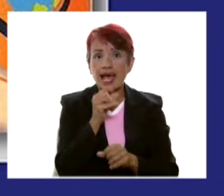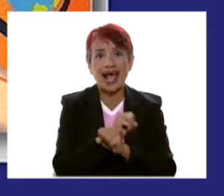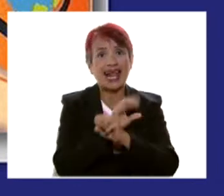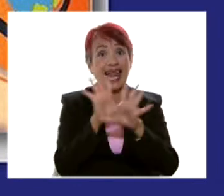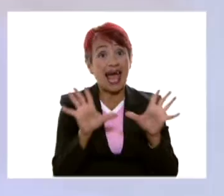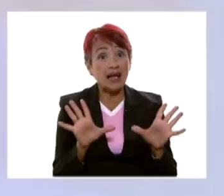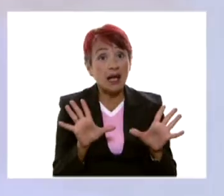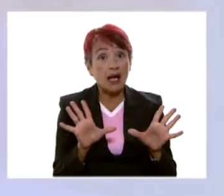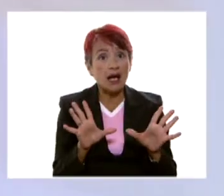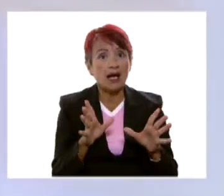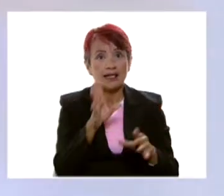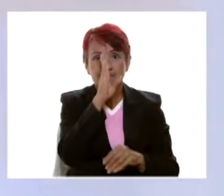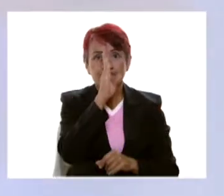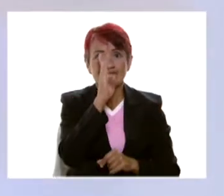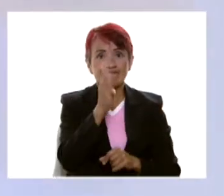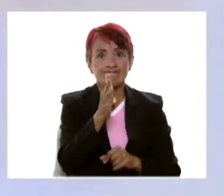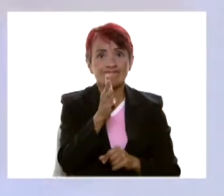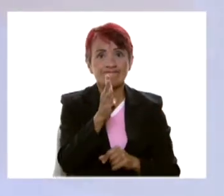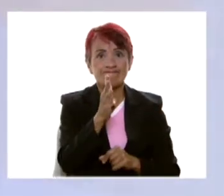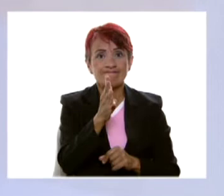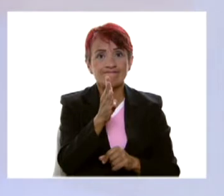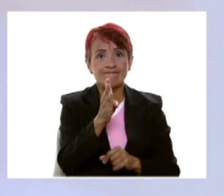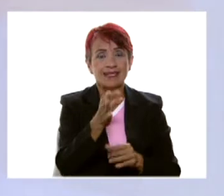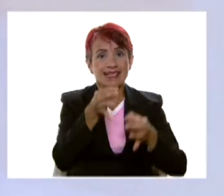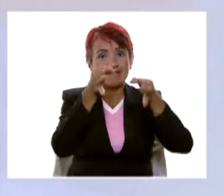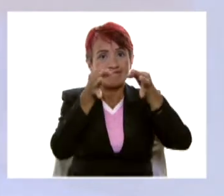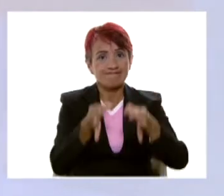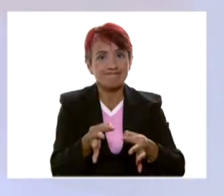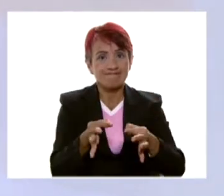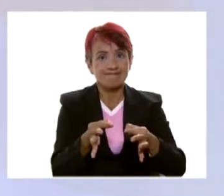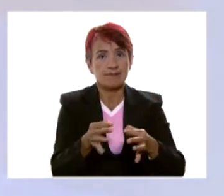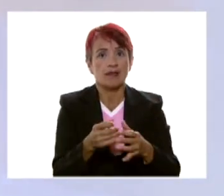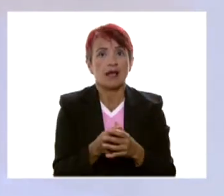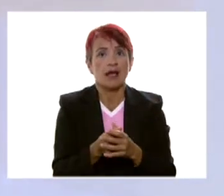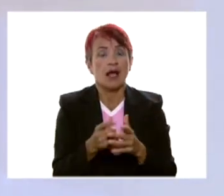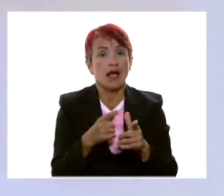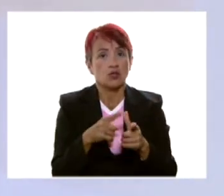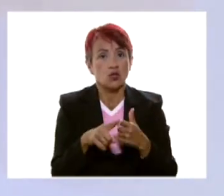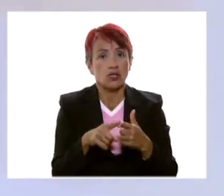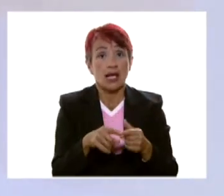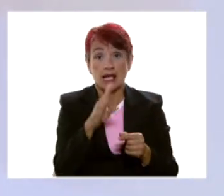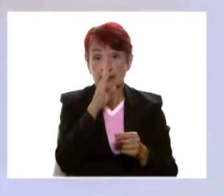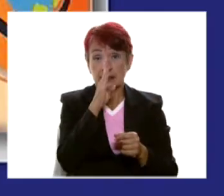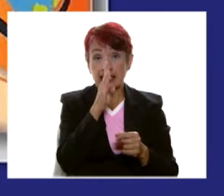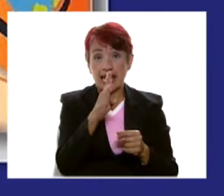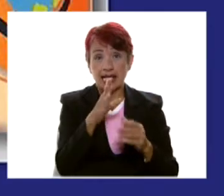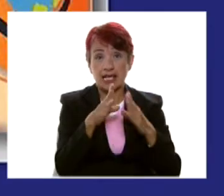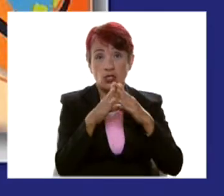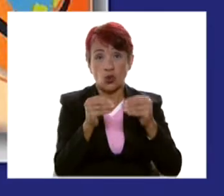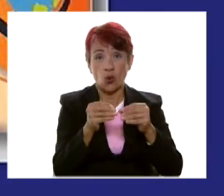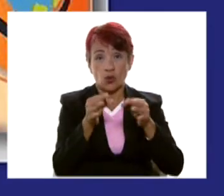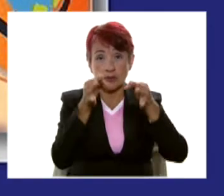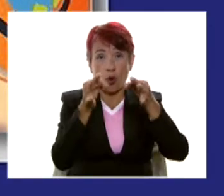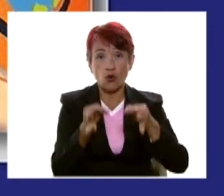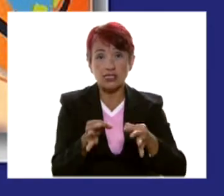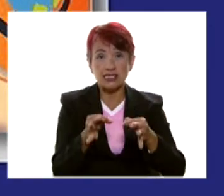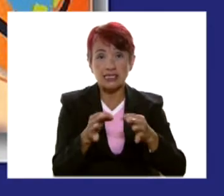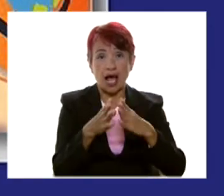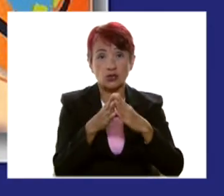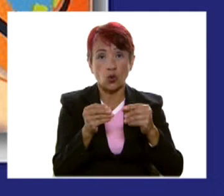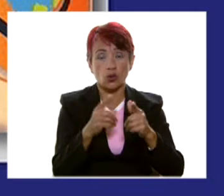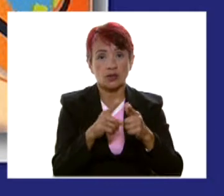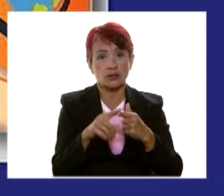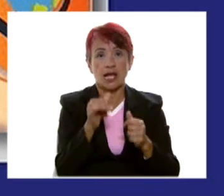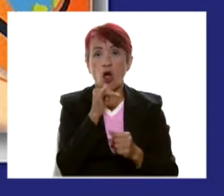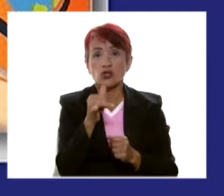clara, concreta y concisa. Así que presten atención allá. Cuando yo hablo de lo claro, es que el texto de